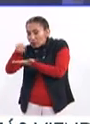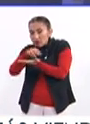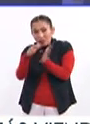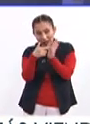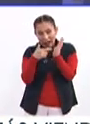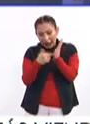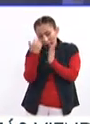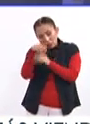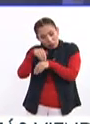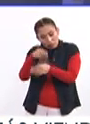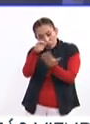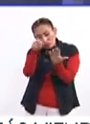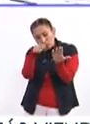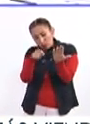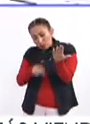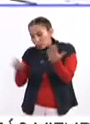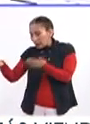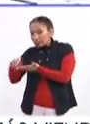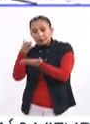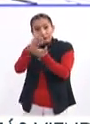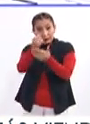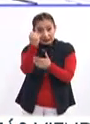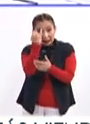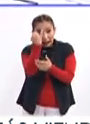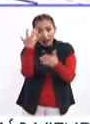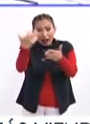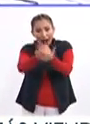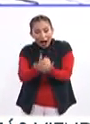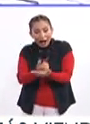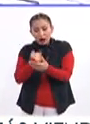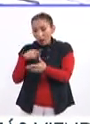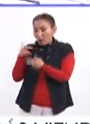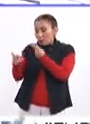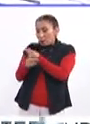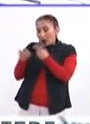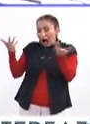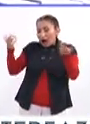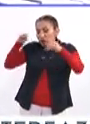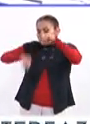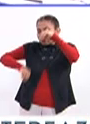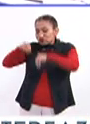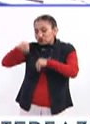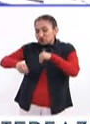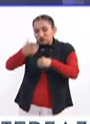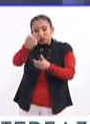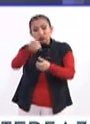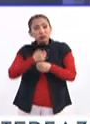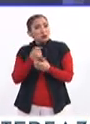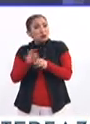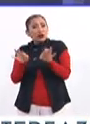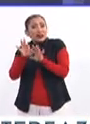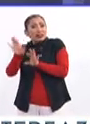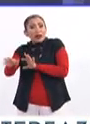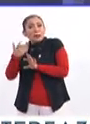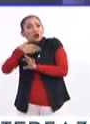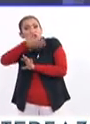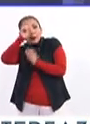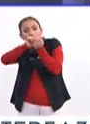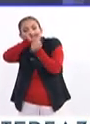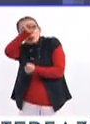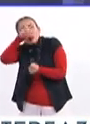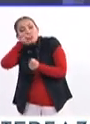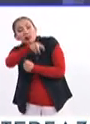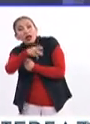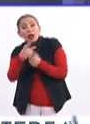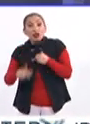los requisitos, tengo calidad, califico, gano, hago mi producción y es lo que le importa. Y a lo que los estados